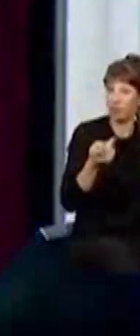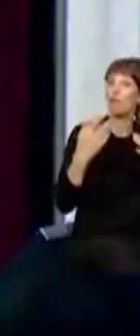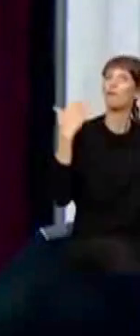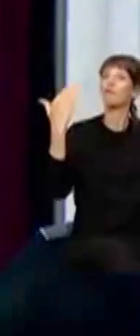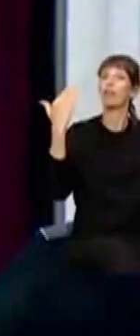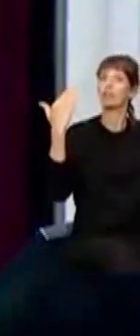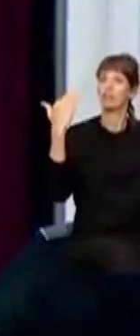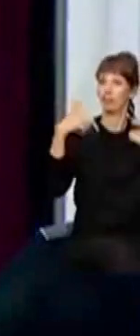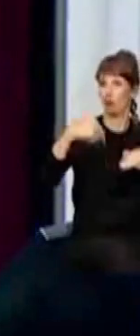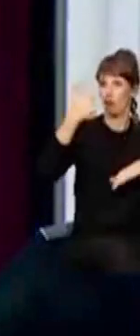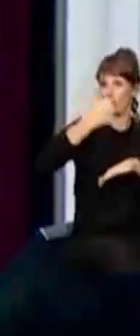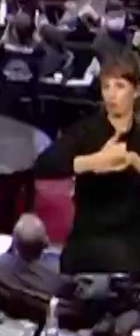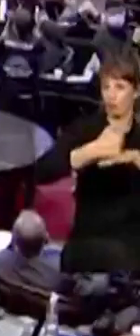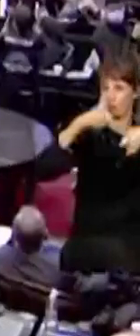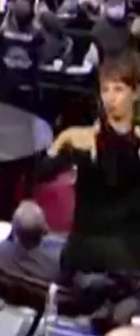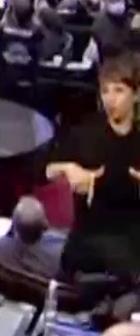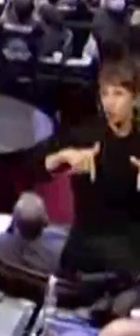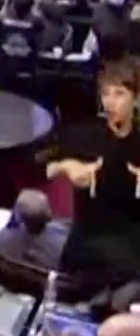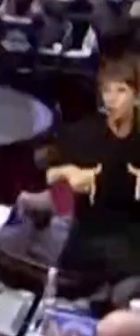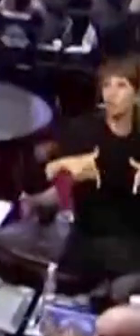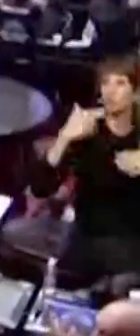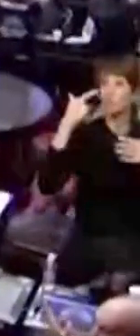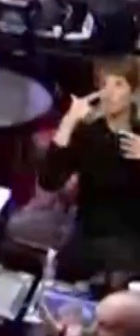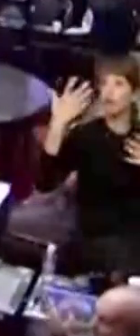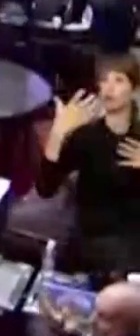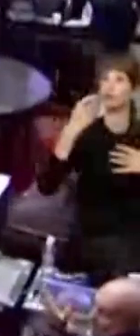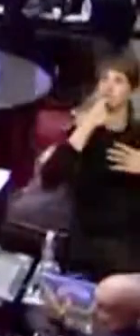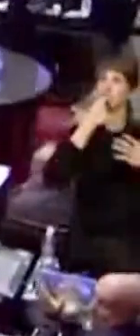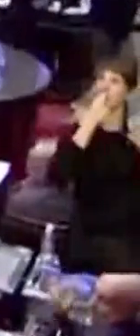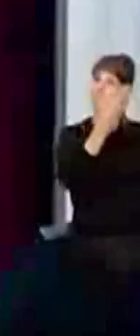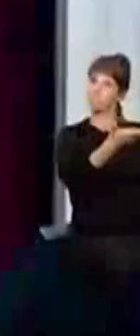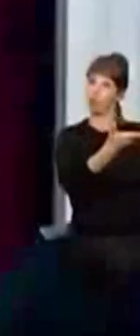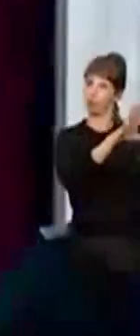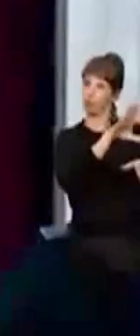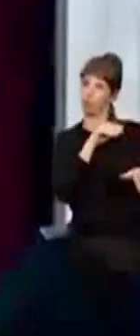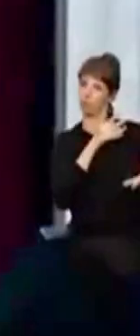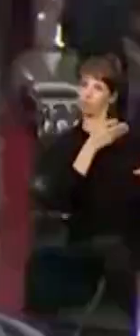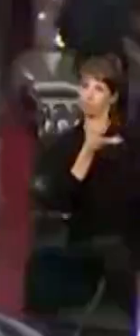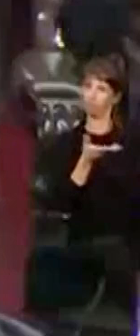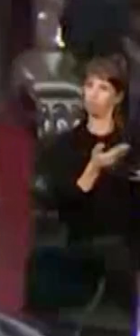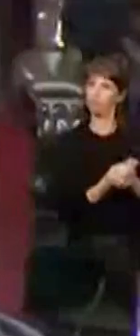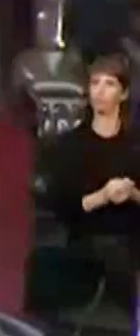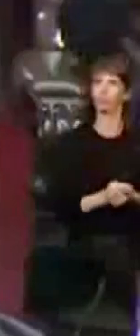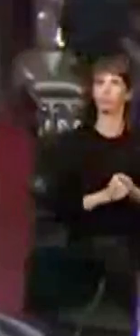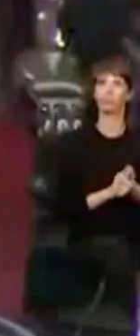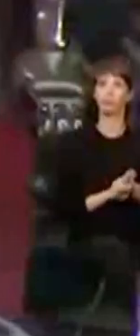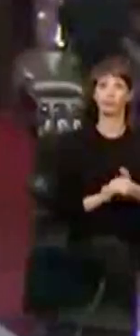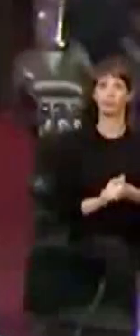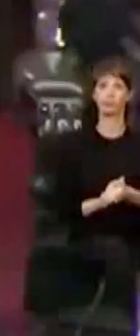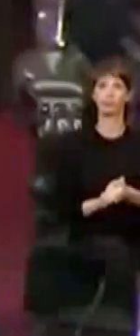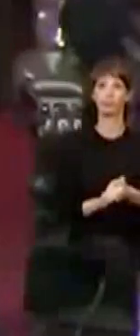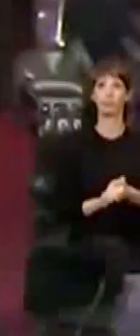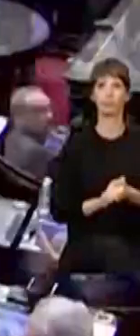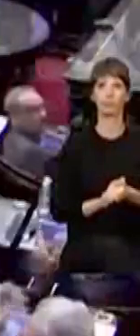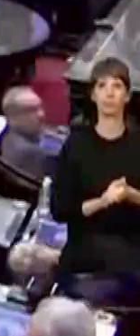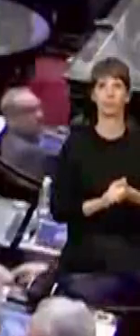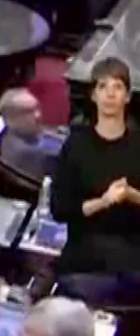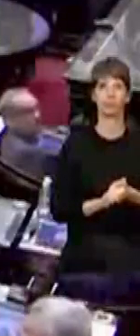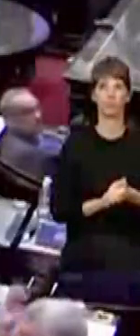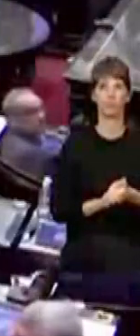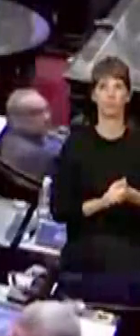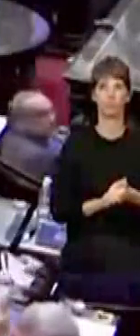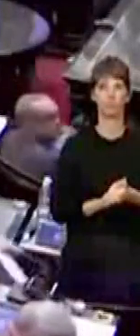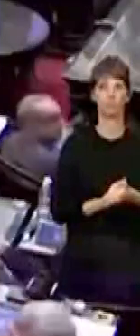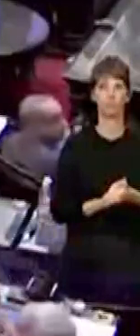y tener cosas en la cabeza me molesta porque se hacen como pequeñas lastimaduritas como consecuencia de la quimio. Así que me peló